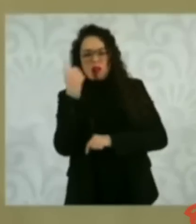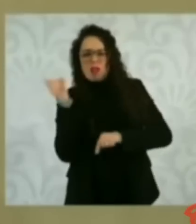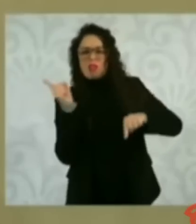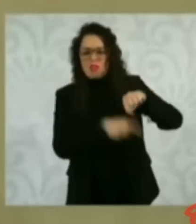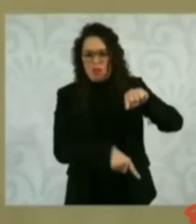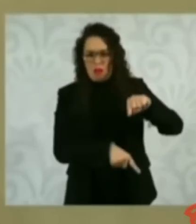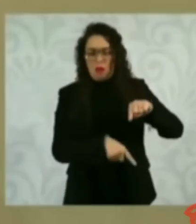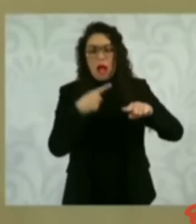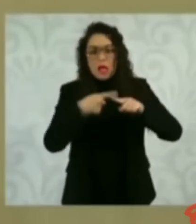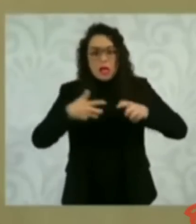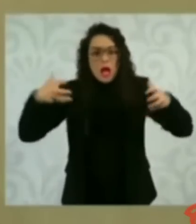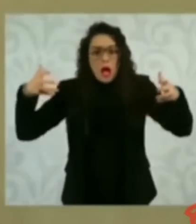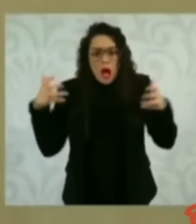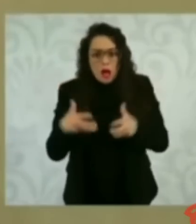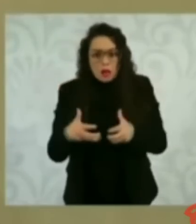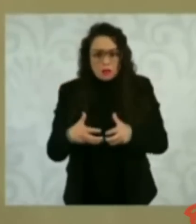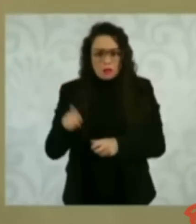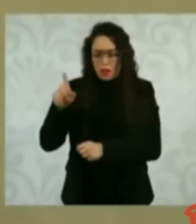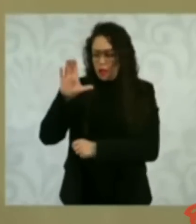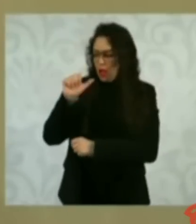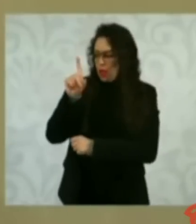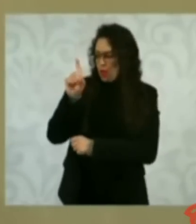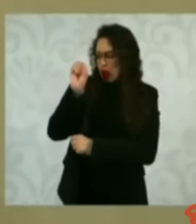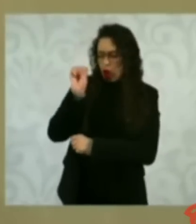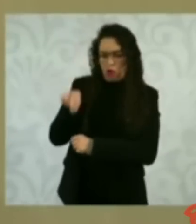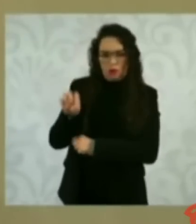que declaró Calderón,